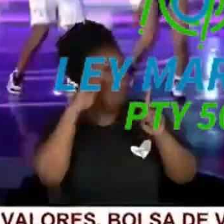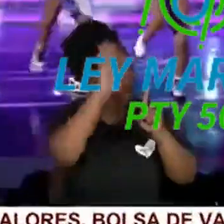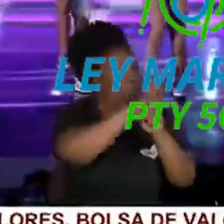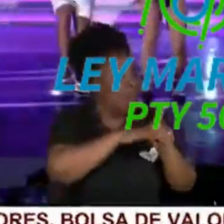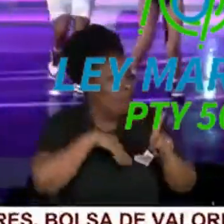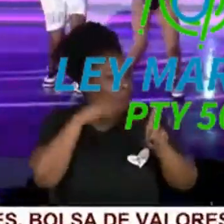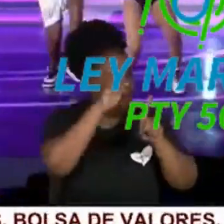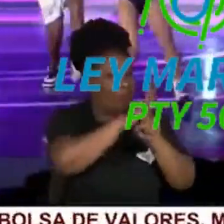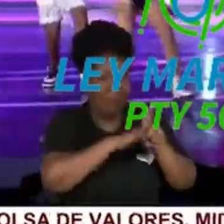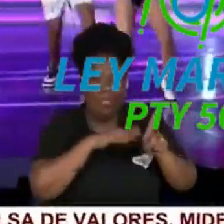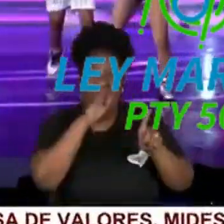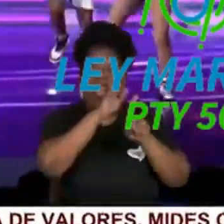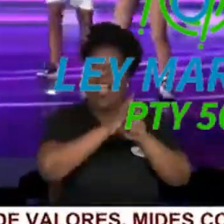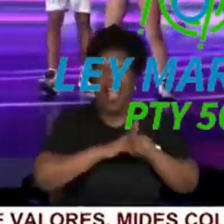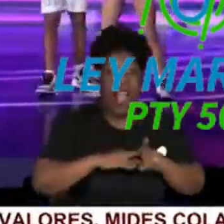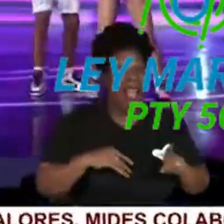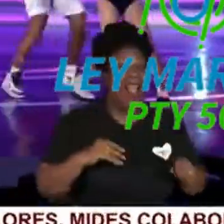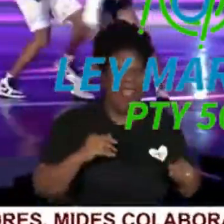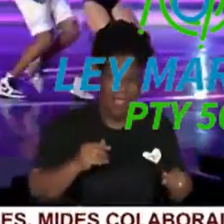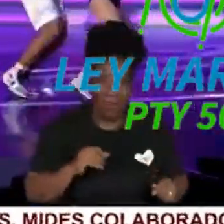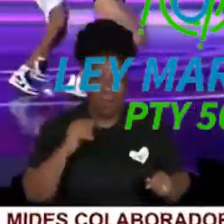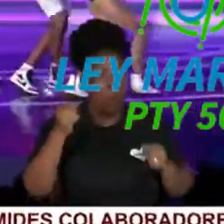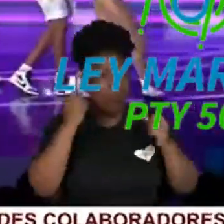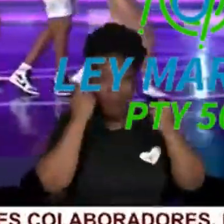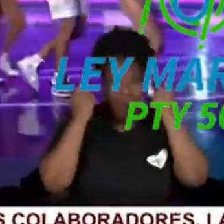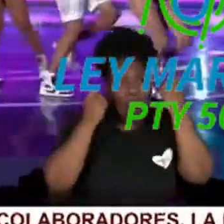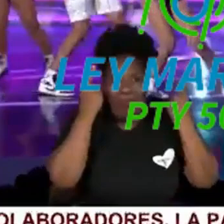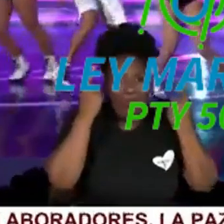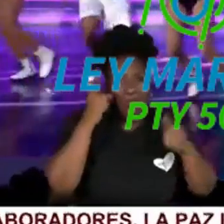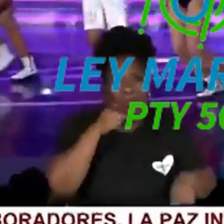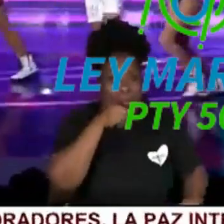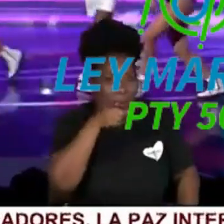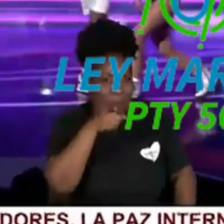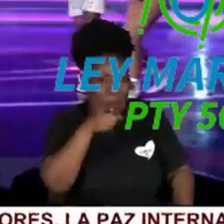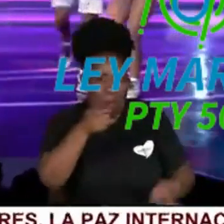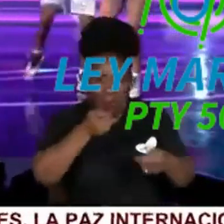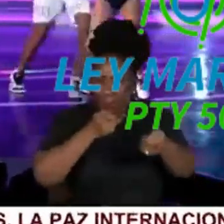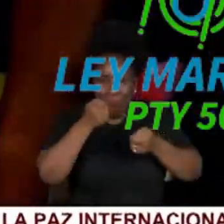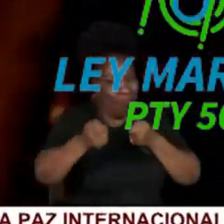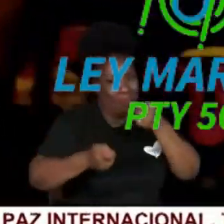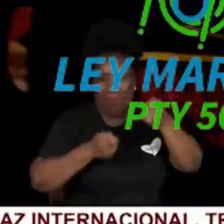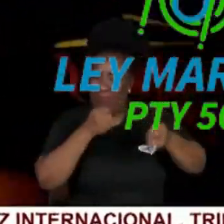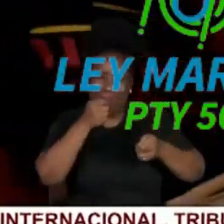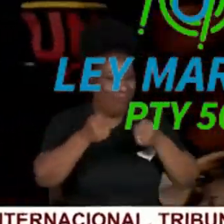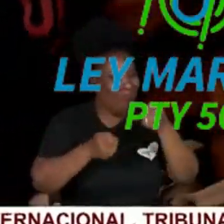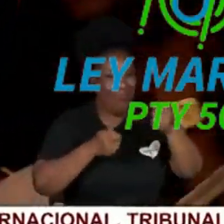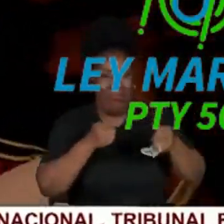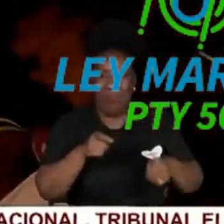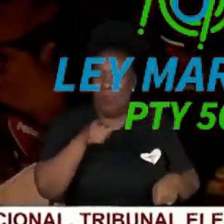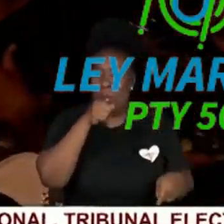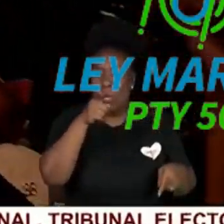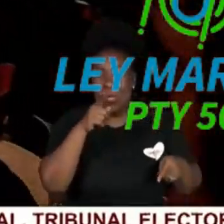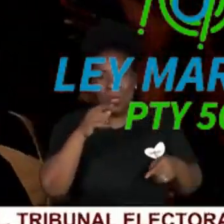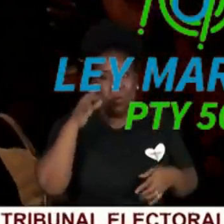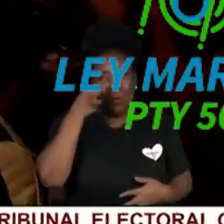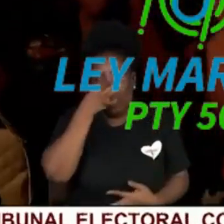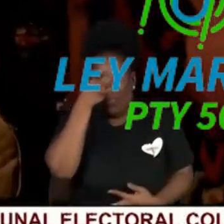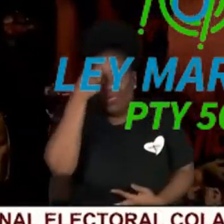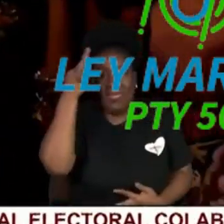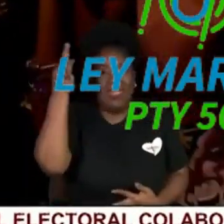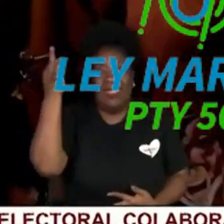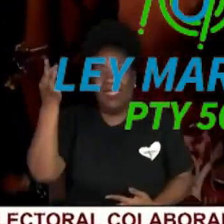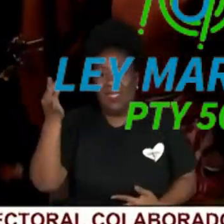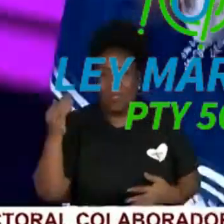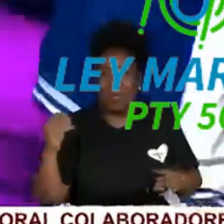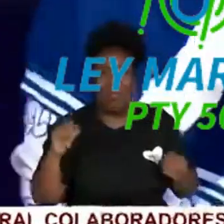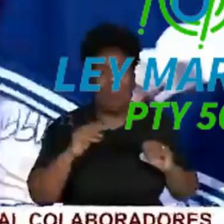dice? Quiero estar contigo y no lo está entendiendo. Mami, esa es la vez y yo daño te está haciendo. Si tú te enamoraste, la mujer es que